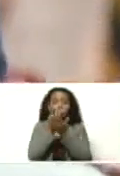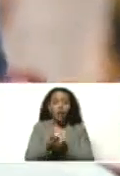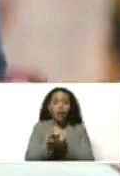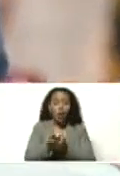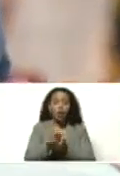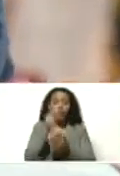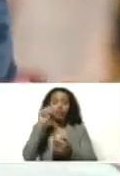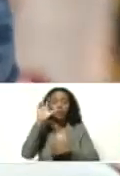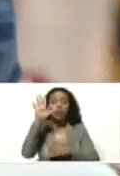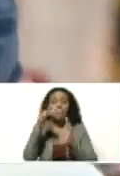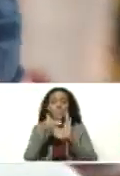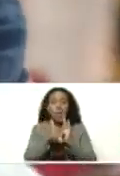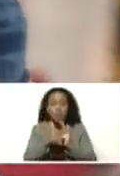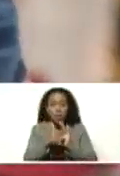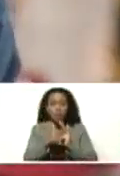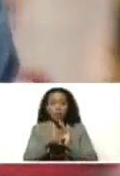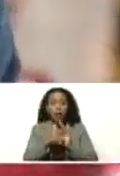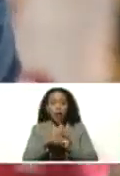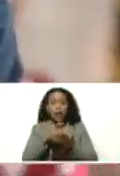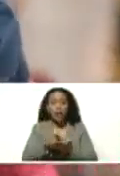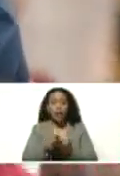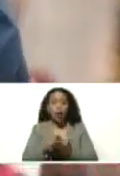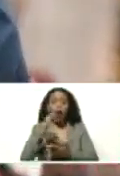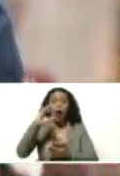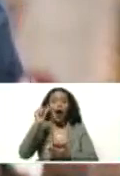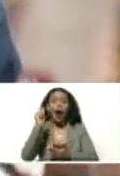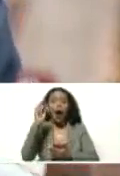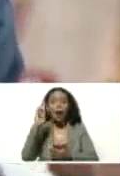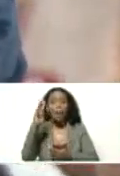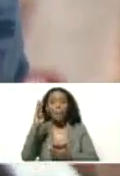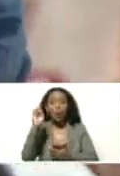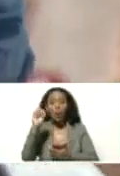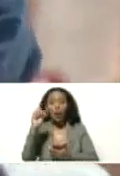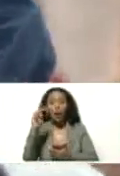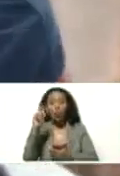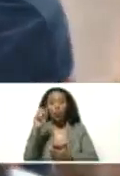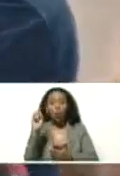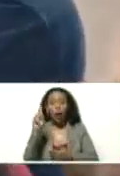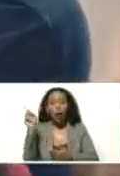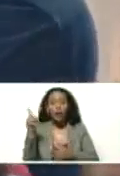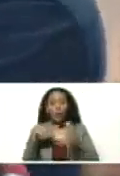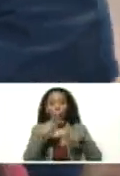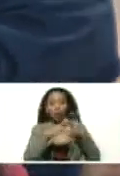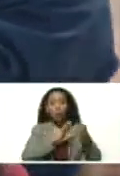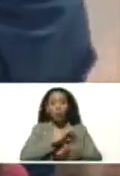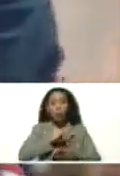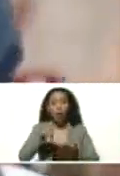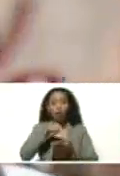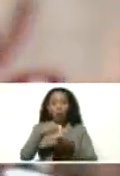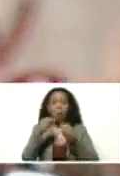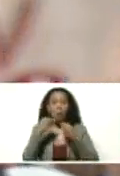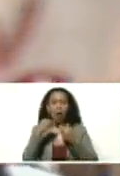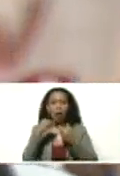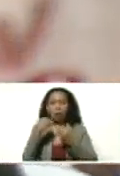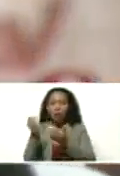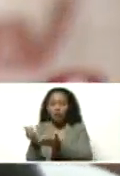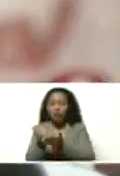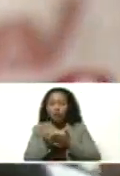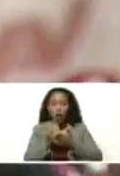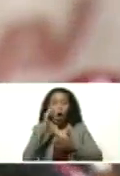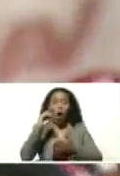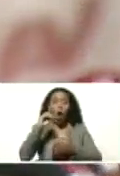3.000 toneladas de carbonato de magnesio. Eso es producción nacional. ¿Para qué? Para extraer el óxido